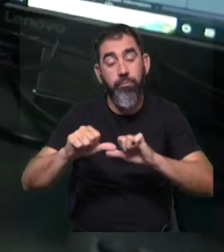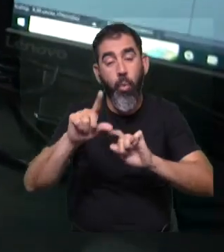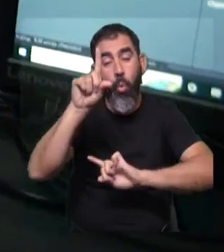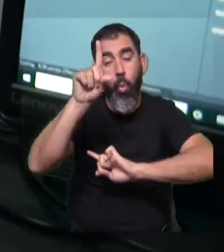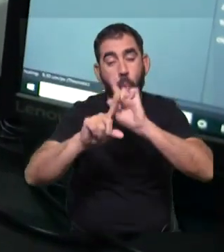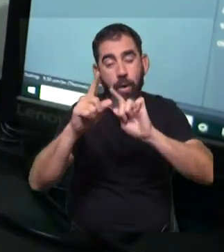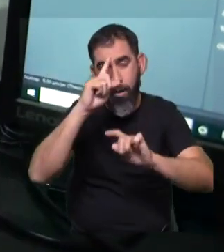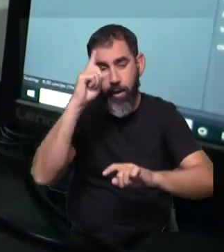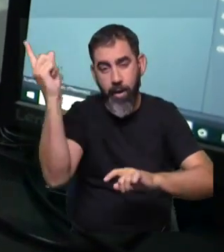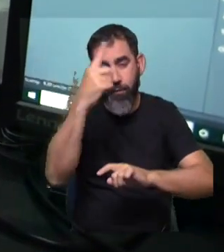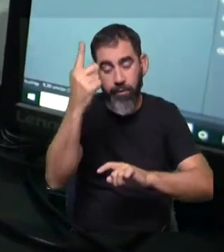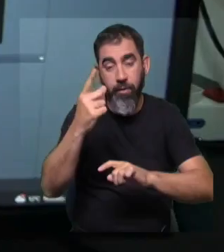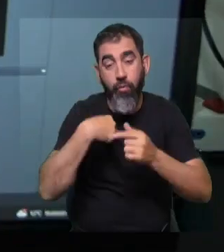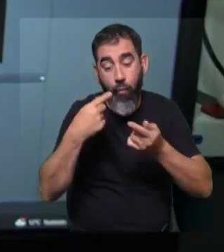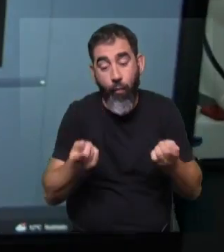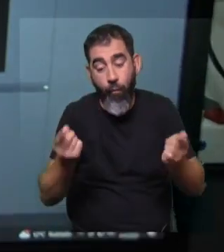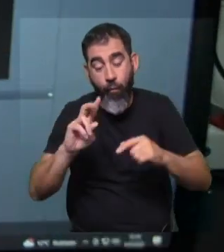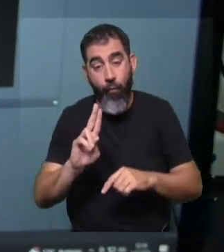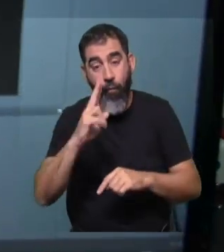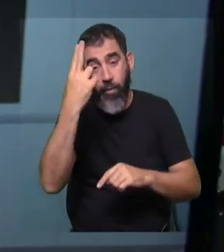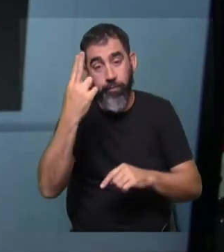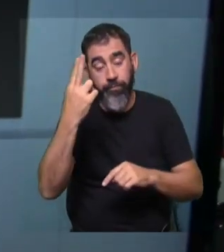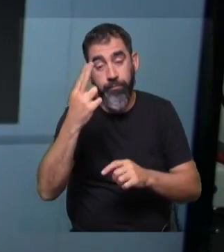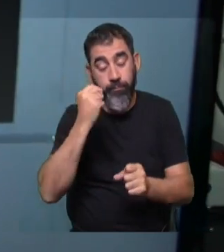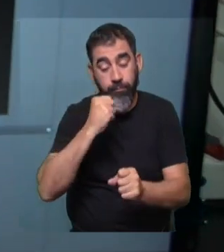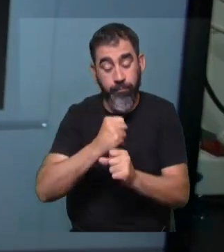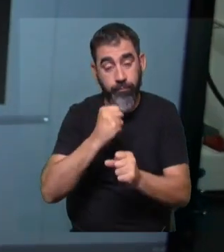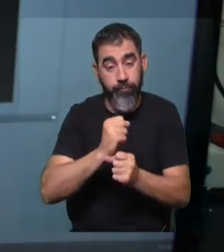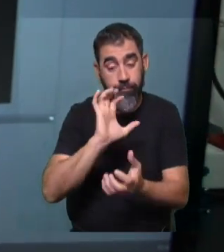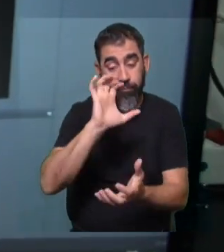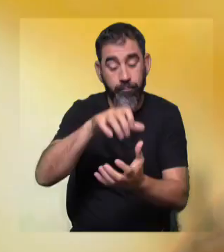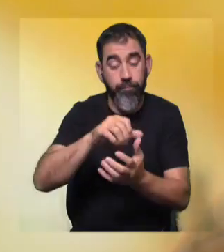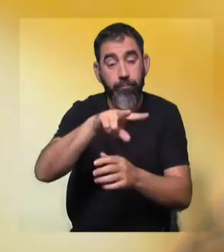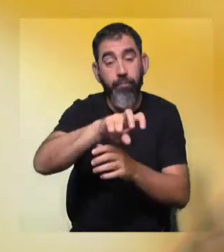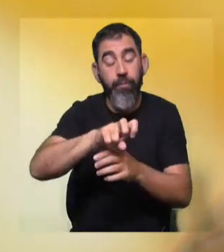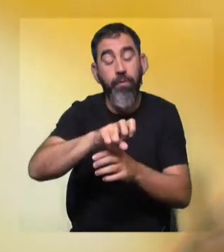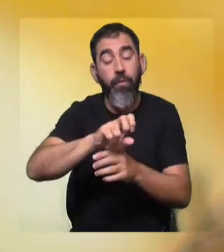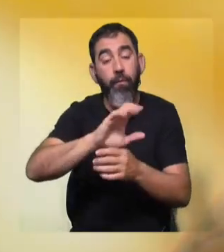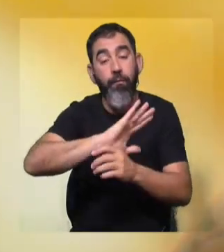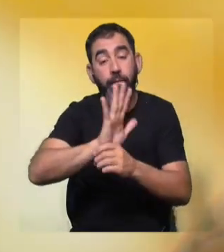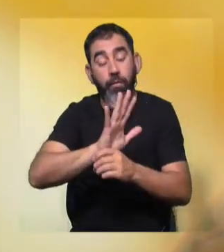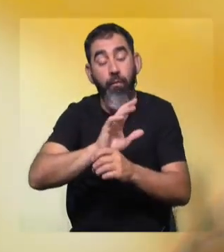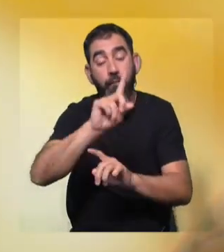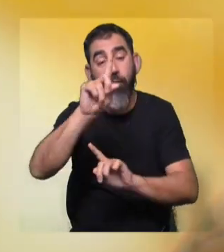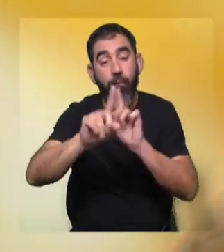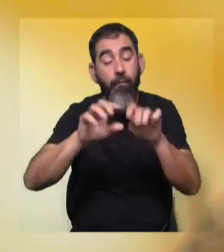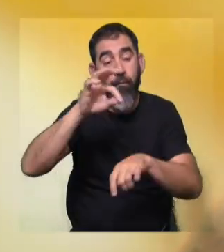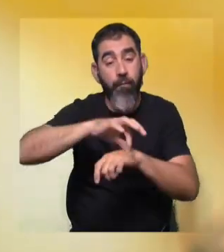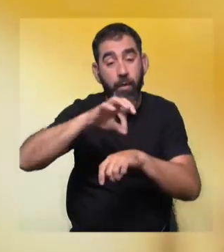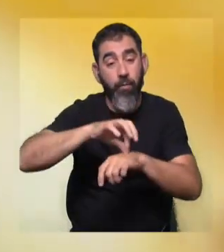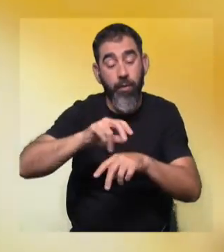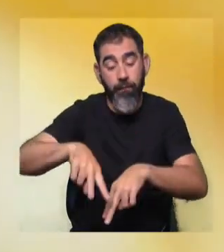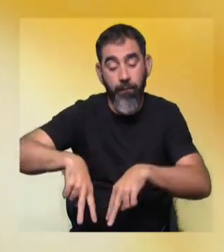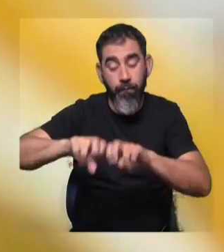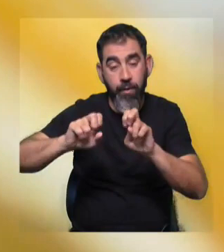y después yo decidí volver a Uruguay y estoy trabajando en el Departamento de Biofísica de la Facultad de Medicina, estudiando